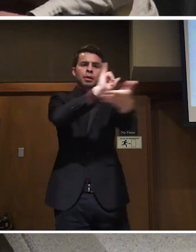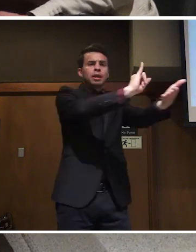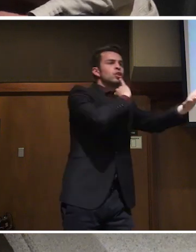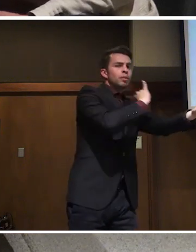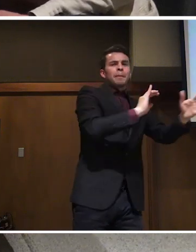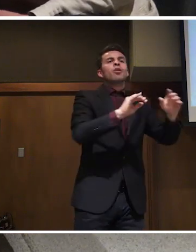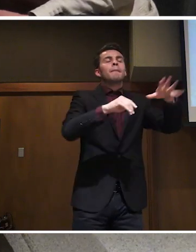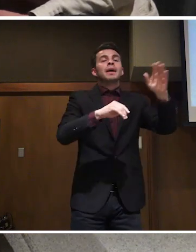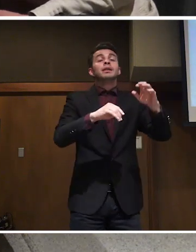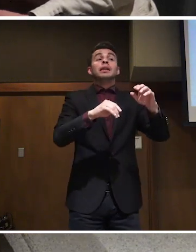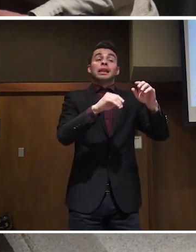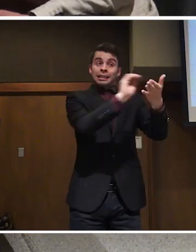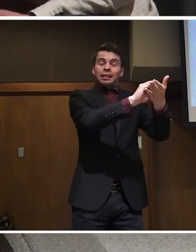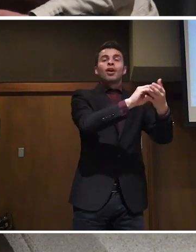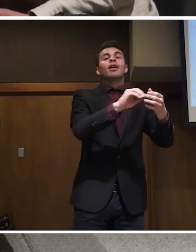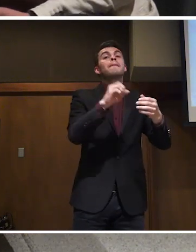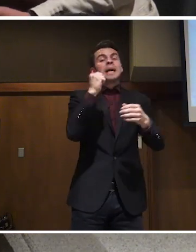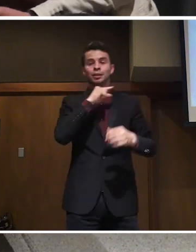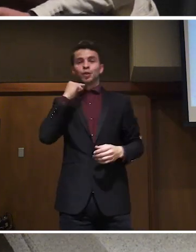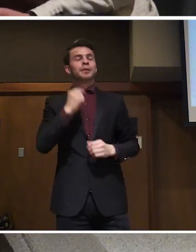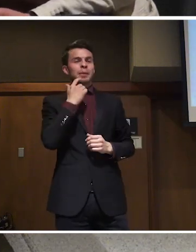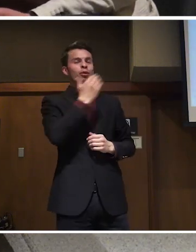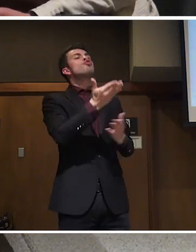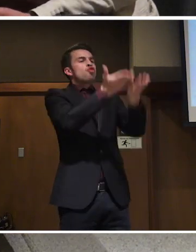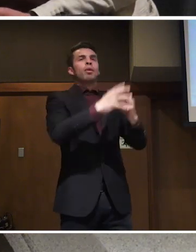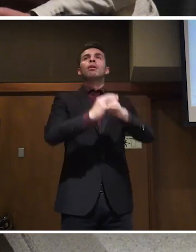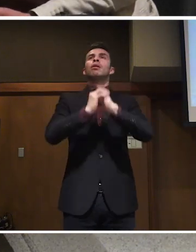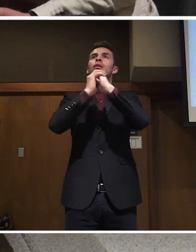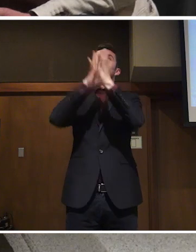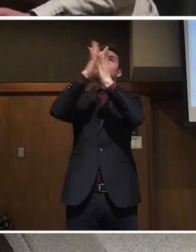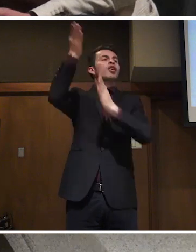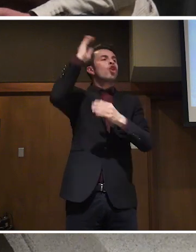los catecismos, las guías para